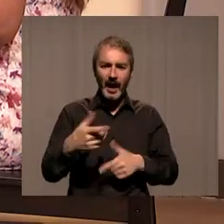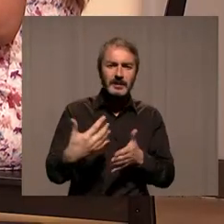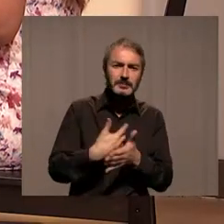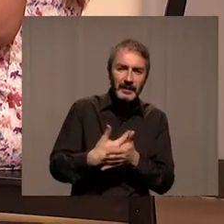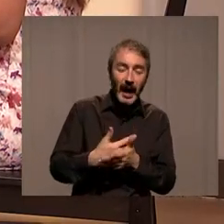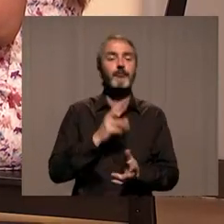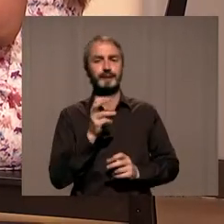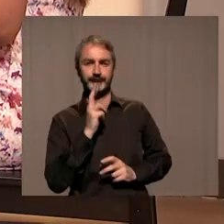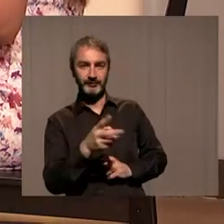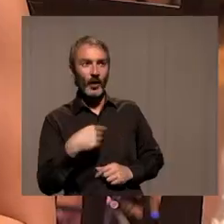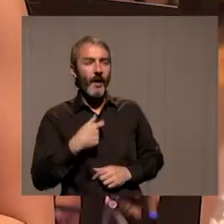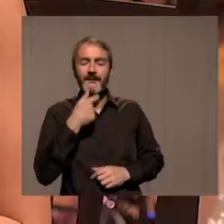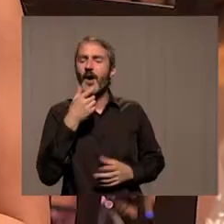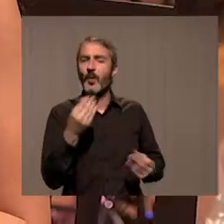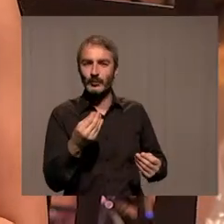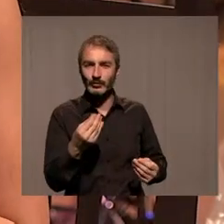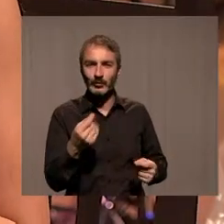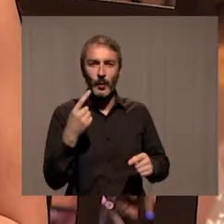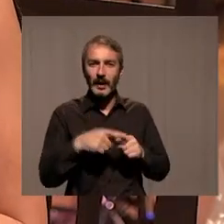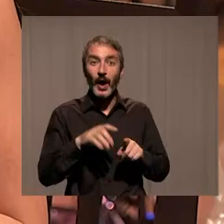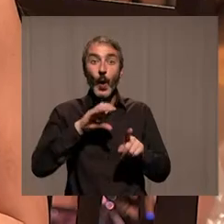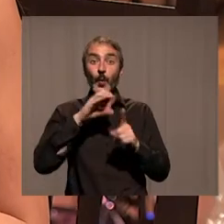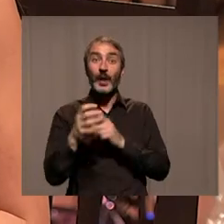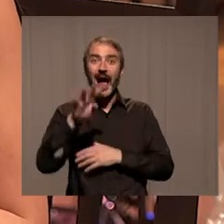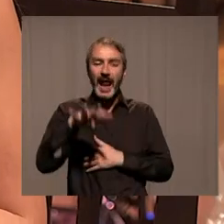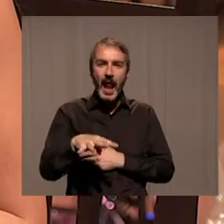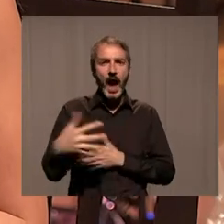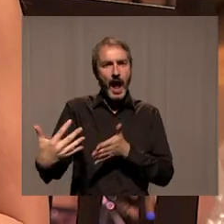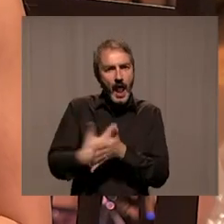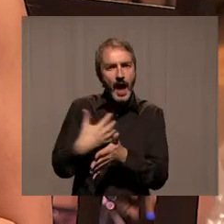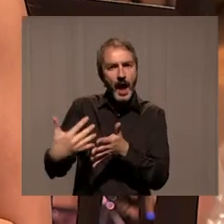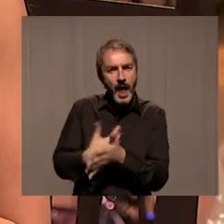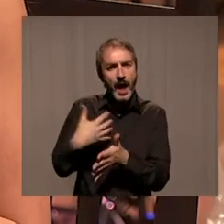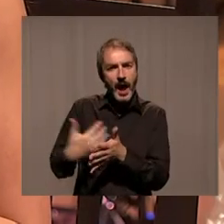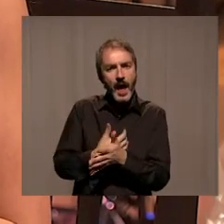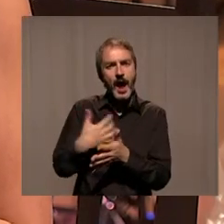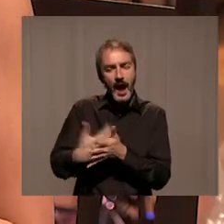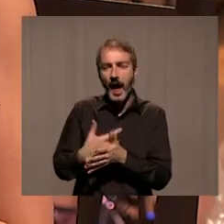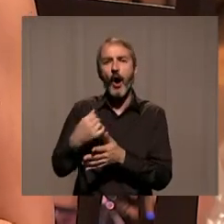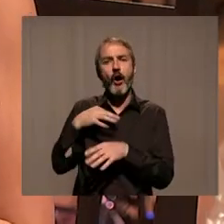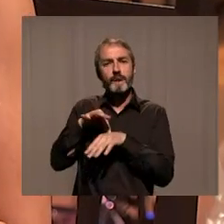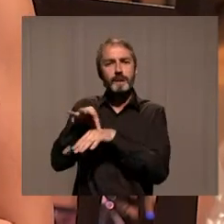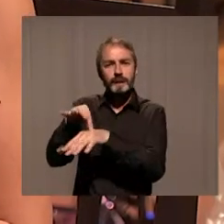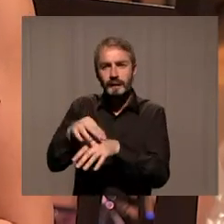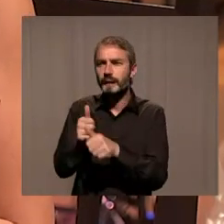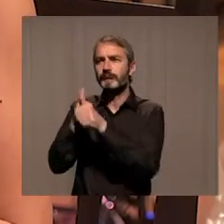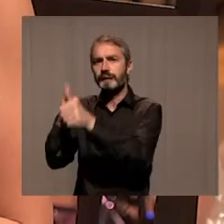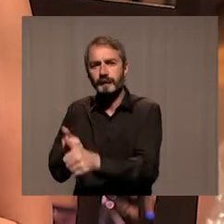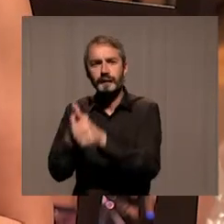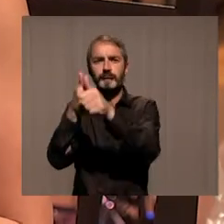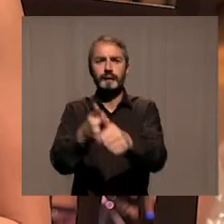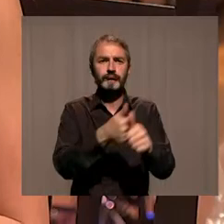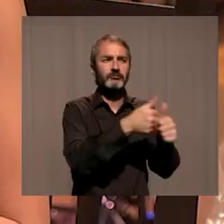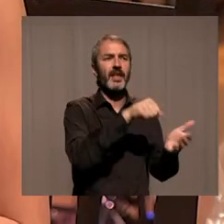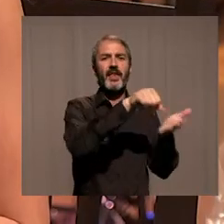mucho porque, o sea, te enseñan mucho de la cultura catalana y te llevan a sitios o ciudades muy pequeñas o